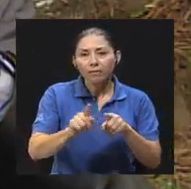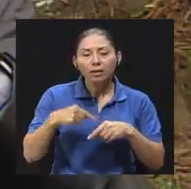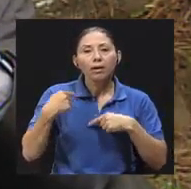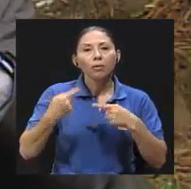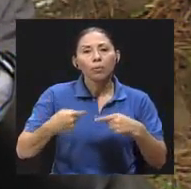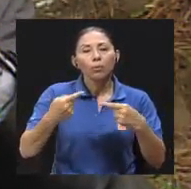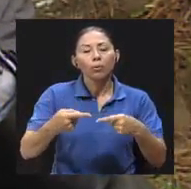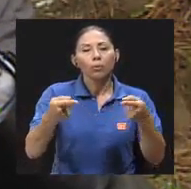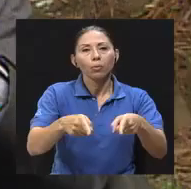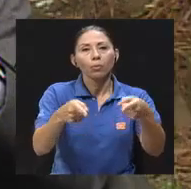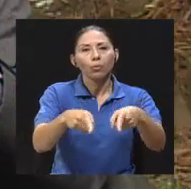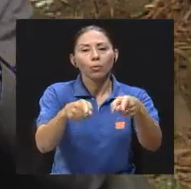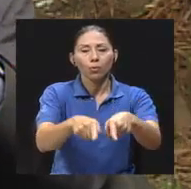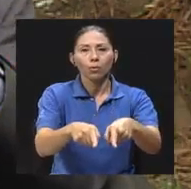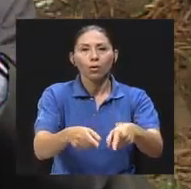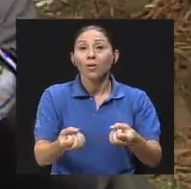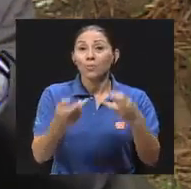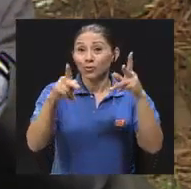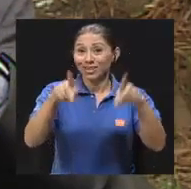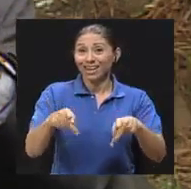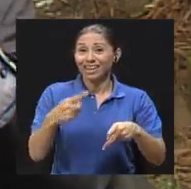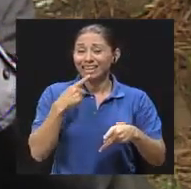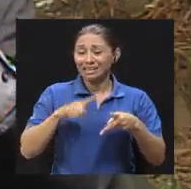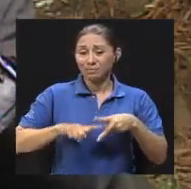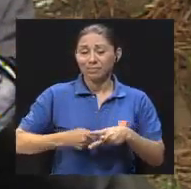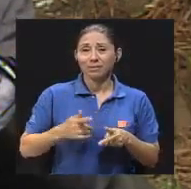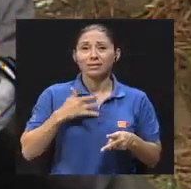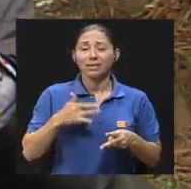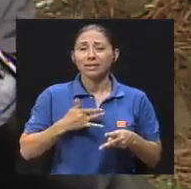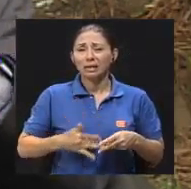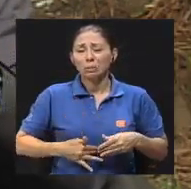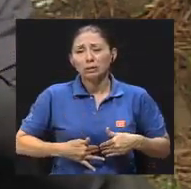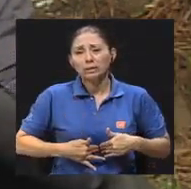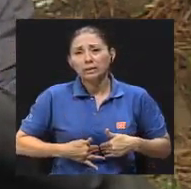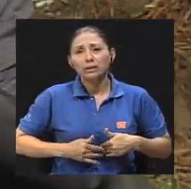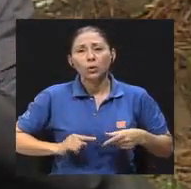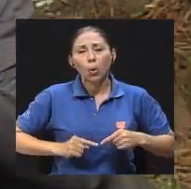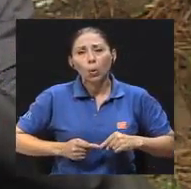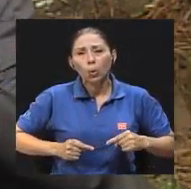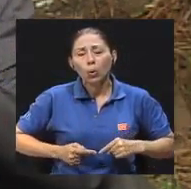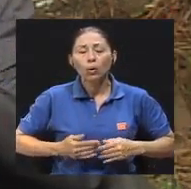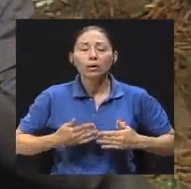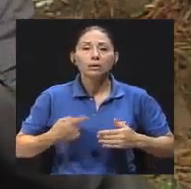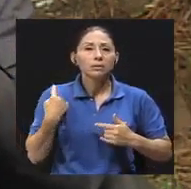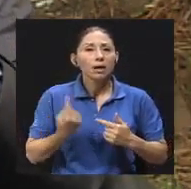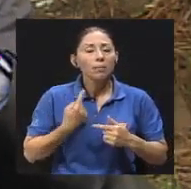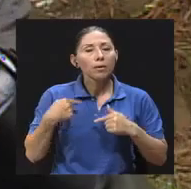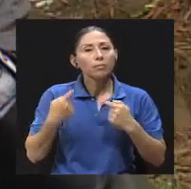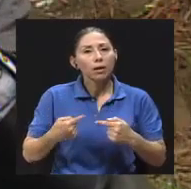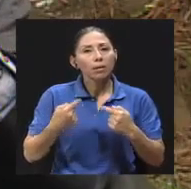del abdomen, ¿verdad? Donde dice la gente la palomita, ¿verdad? Que comienza a sentir ardor, dolor,